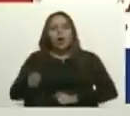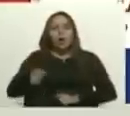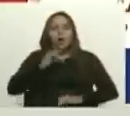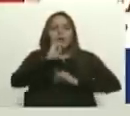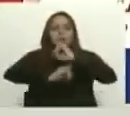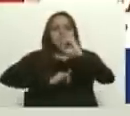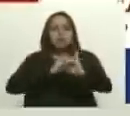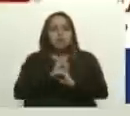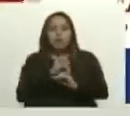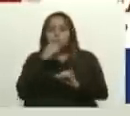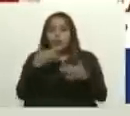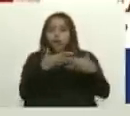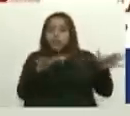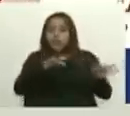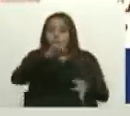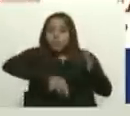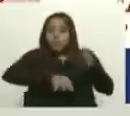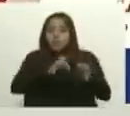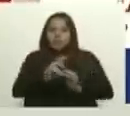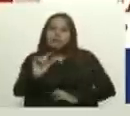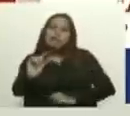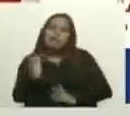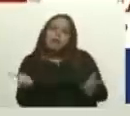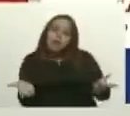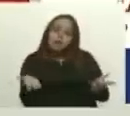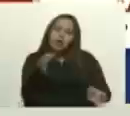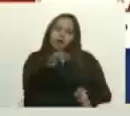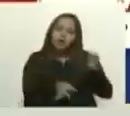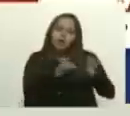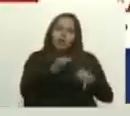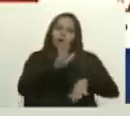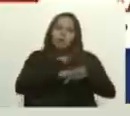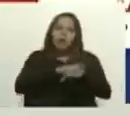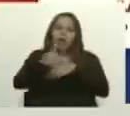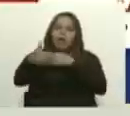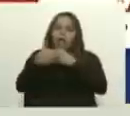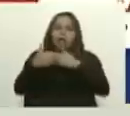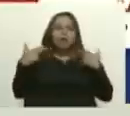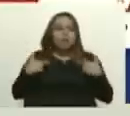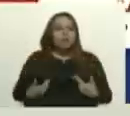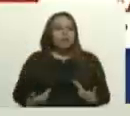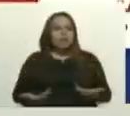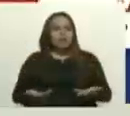es capaz de abrir un juicio, aunque sea pequeñito, por crímenes de lesa humanidad.